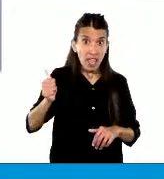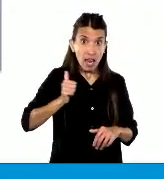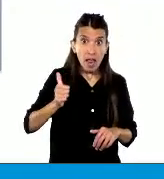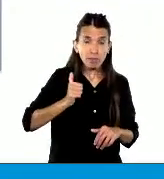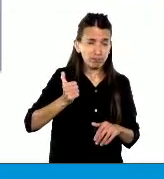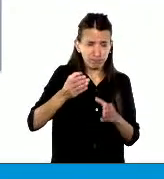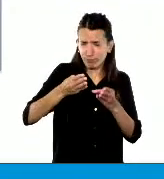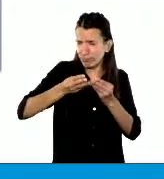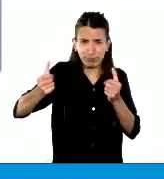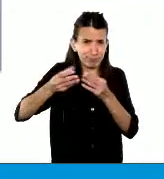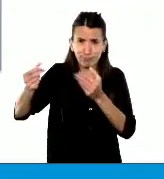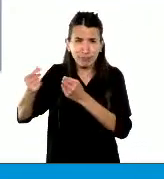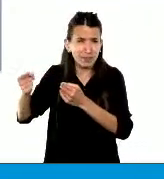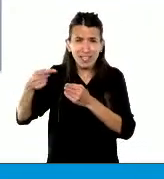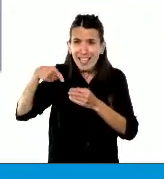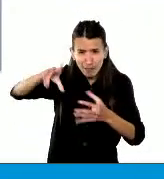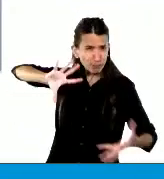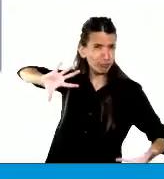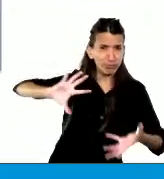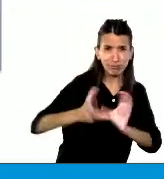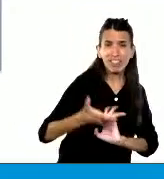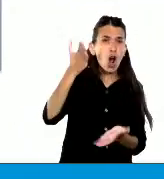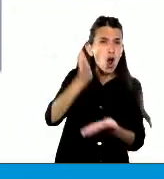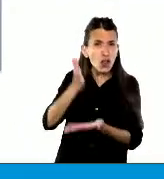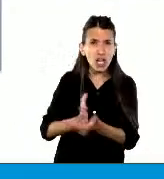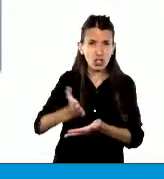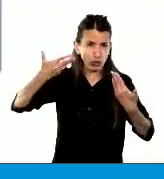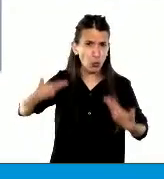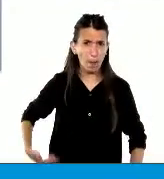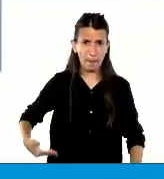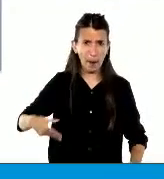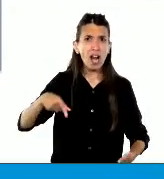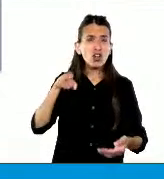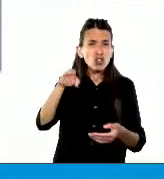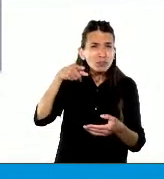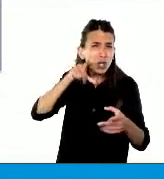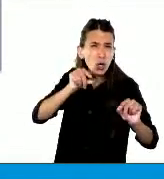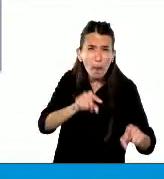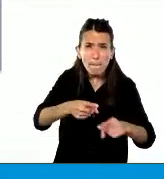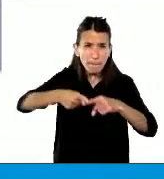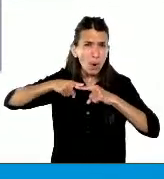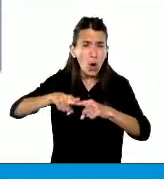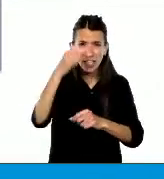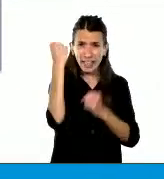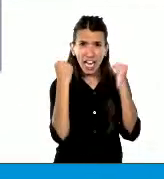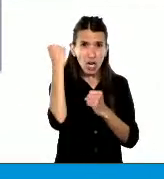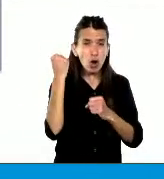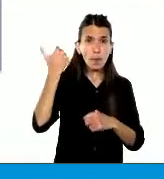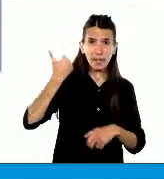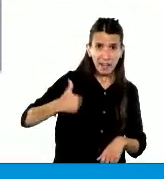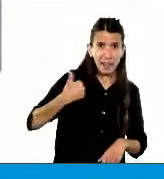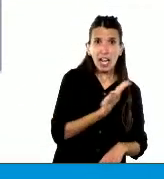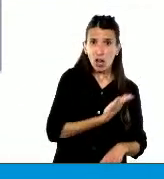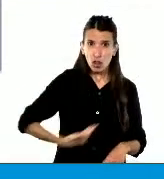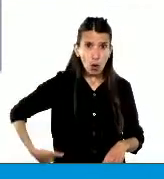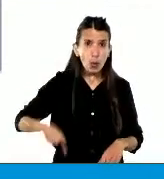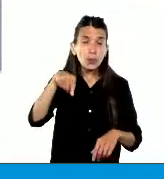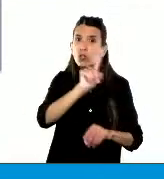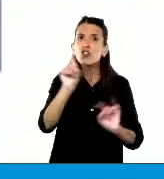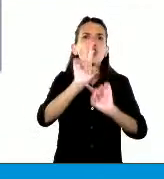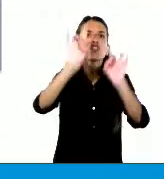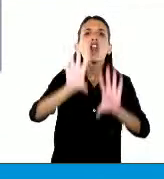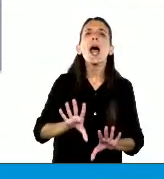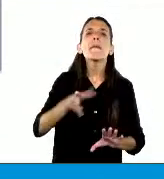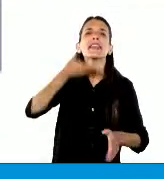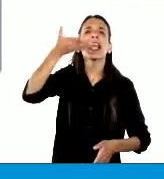violaciones de los derechos humanos en las que ustedes incurren. En la política económica de este gobierno debe buscarse no solo la